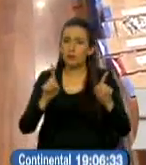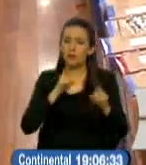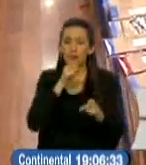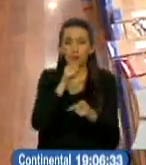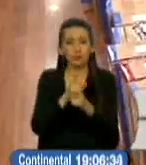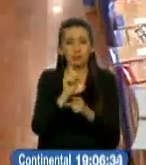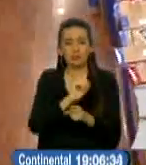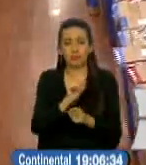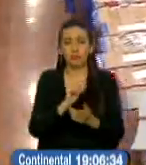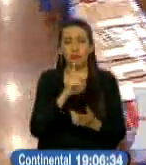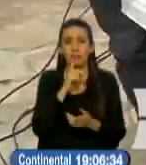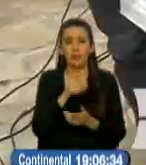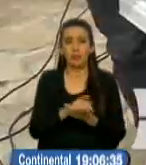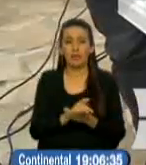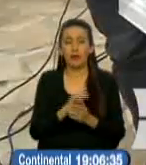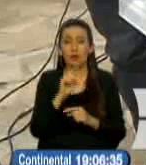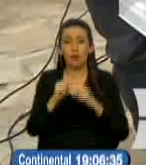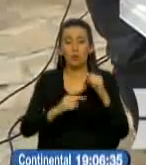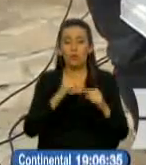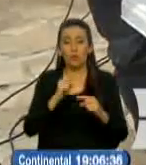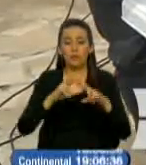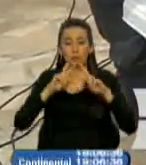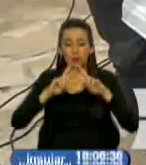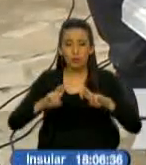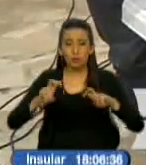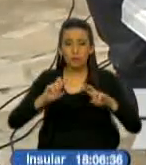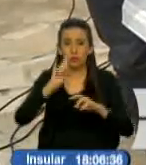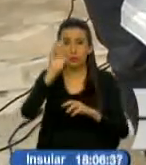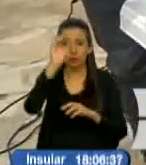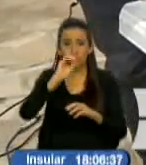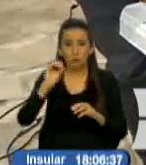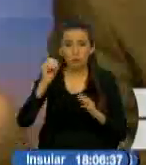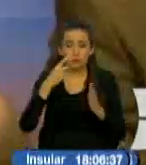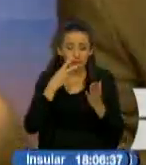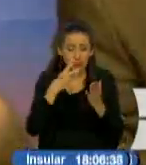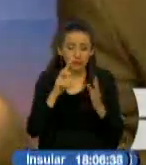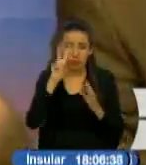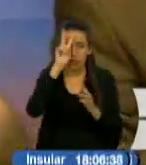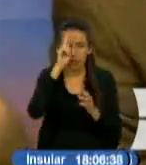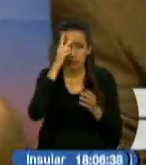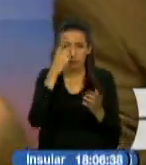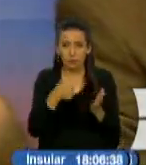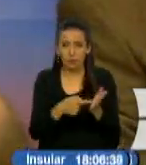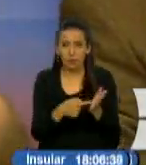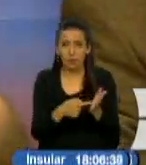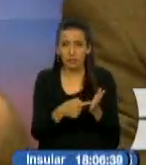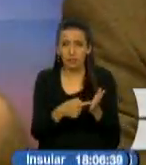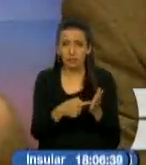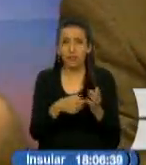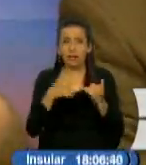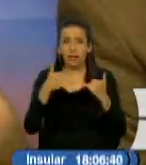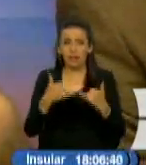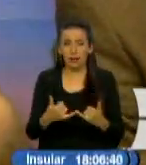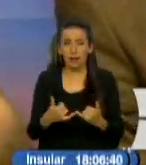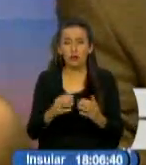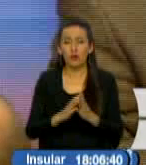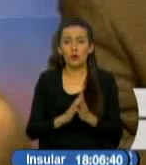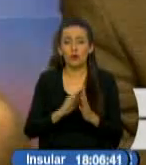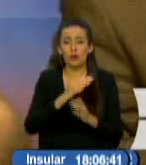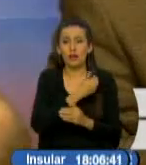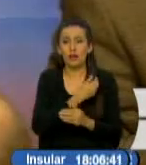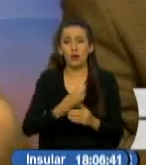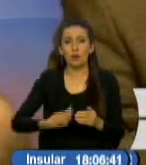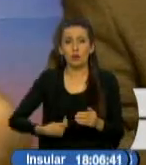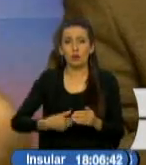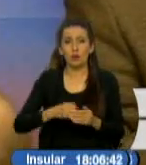debido a que para poder ser revisadas, dichas actas deben superar el 1% de inconsistencia, algo que el actual titular del CNE, Juan Pablo Pozo, le recordó